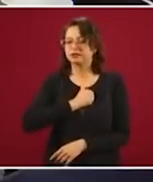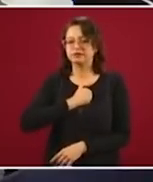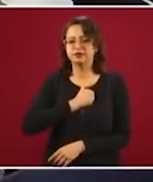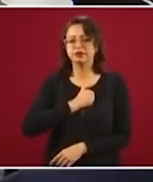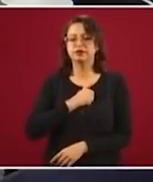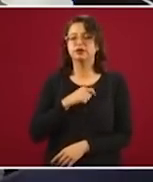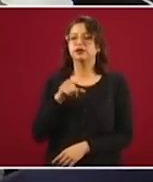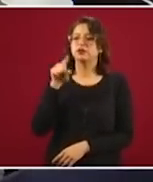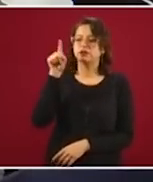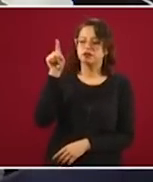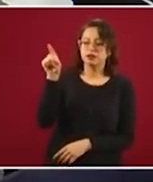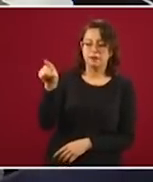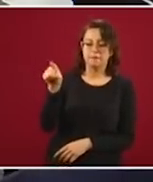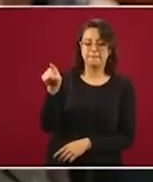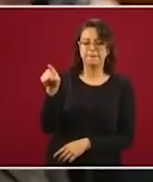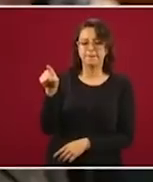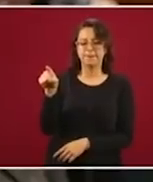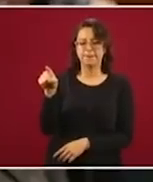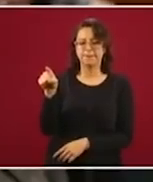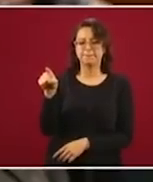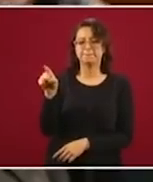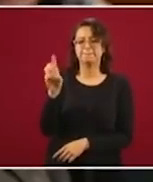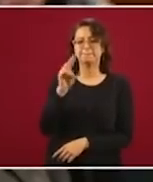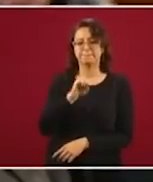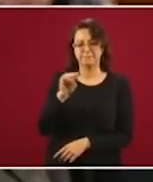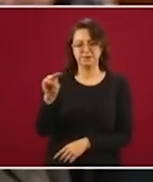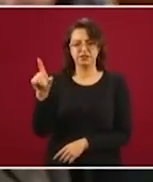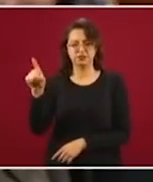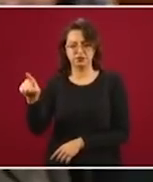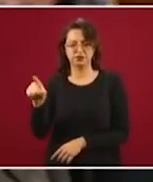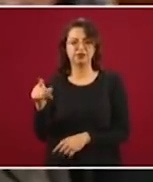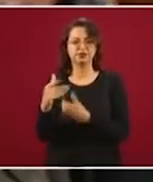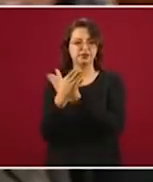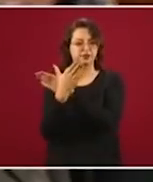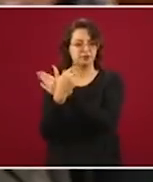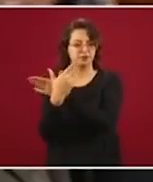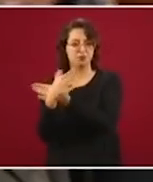activistas defensores de la monarca del santuario,